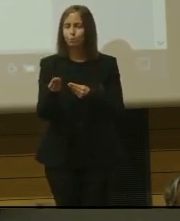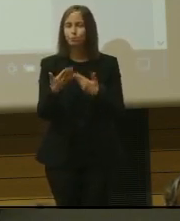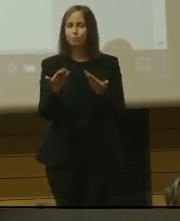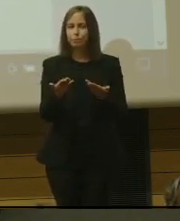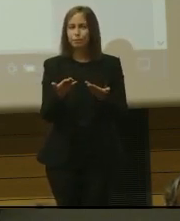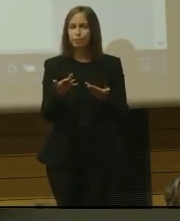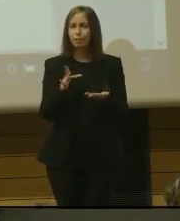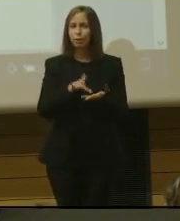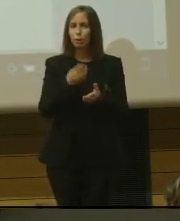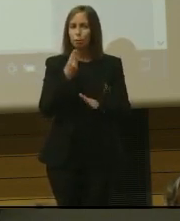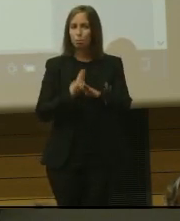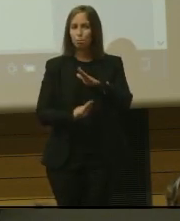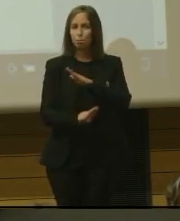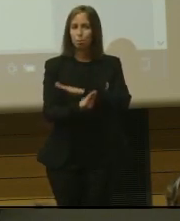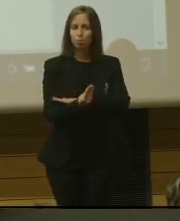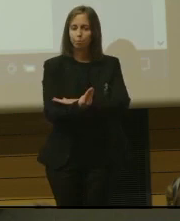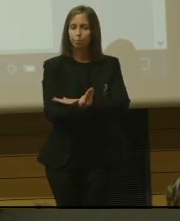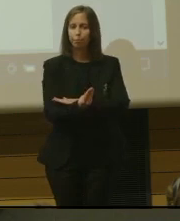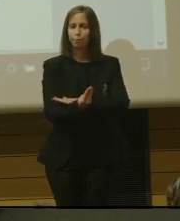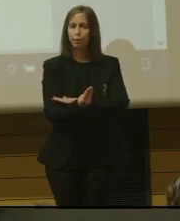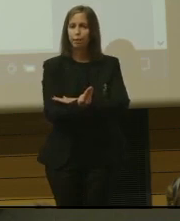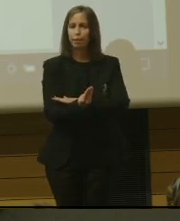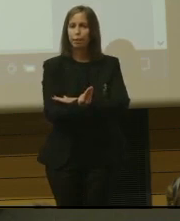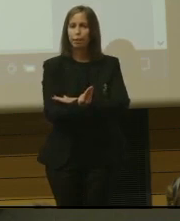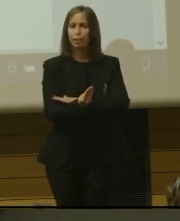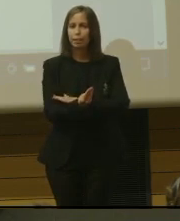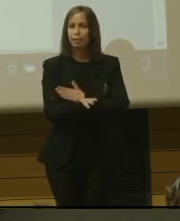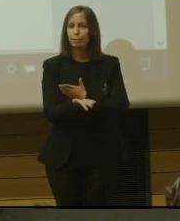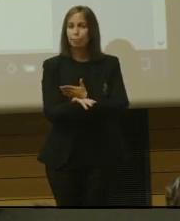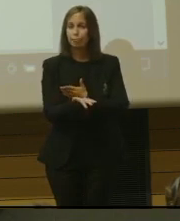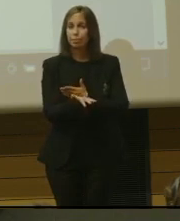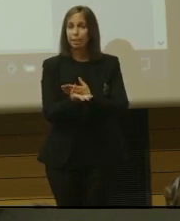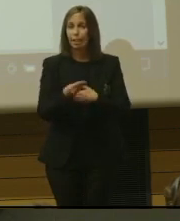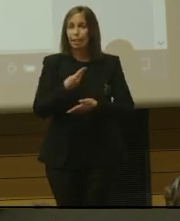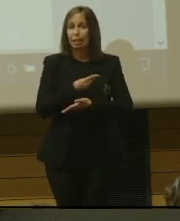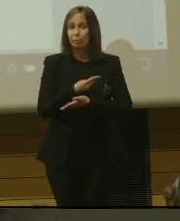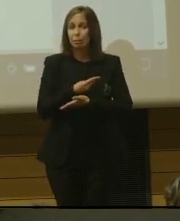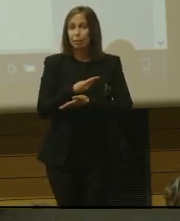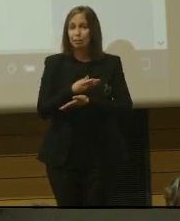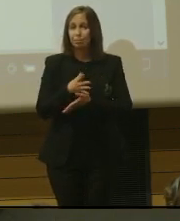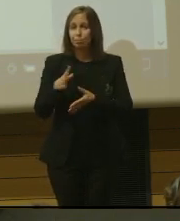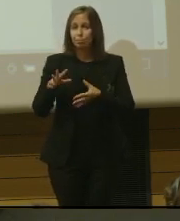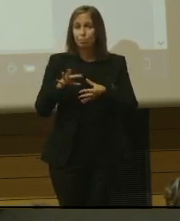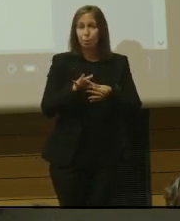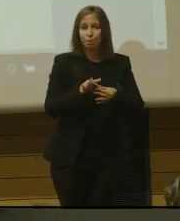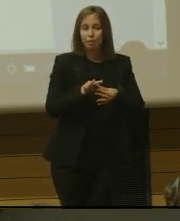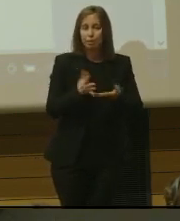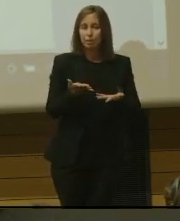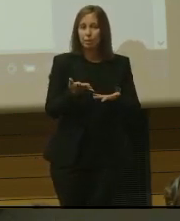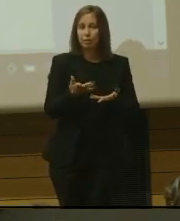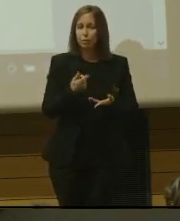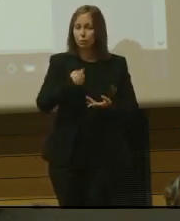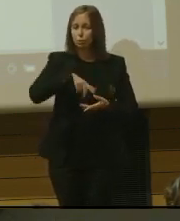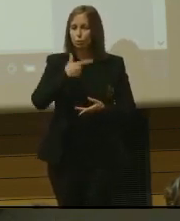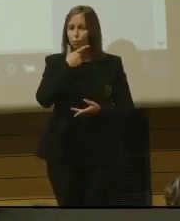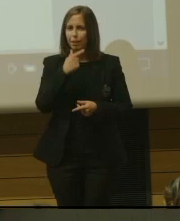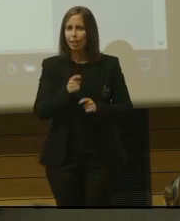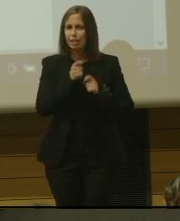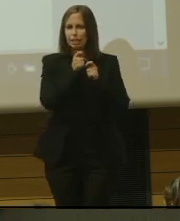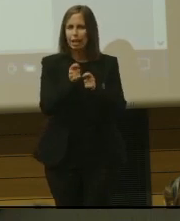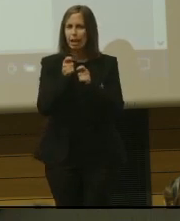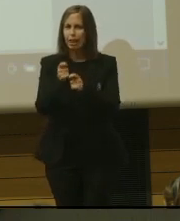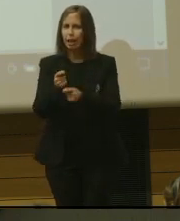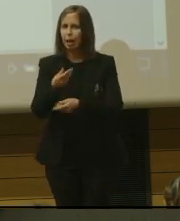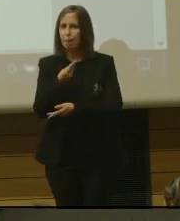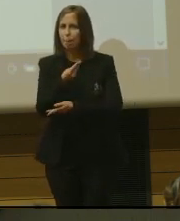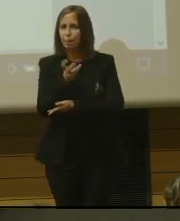una vez han dado a luz, bueno, pues hay casi es una extensión de su cuerpo, el bebé, ¿no? Como es evidente. Pero les ponemos todas las facilidades. El niño, por supuesto,